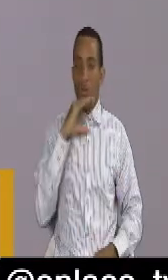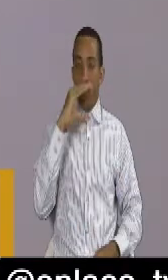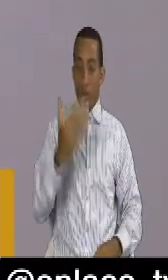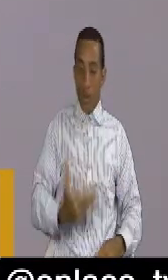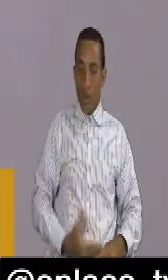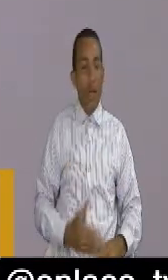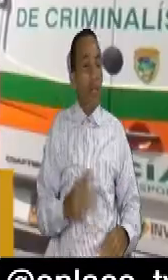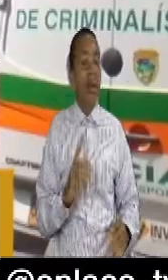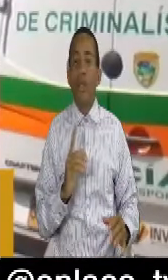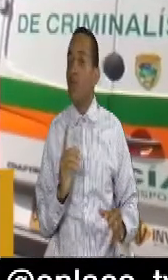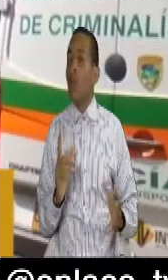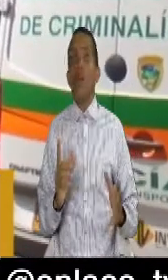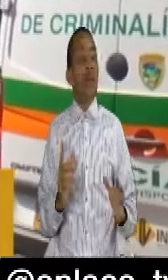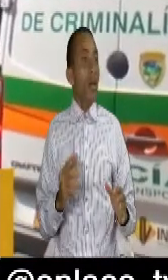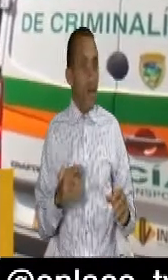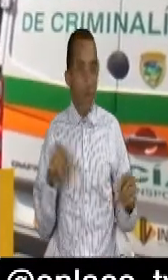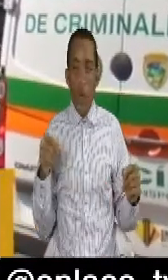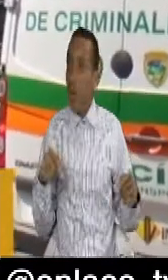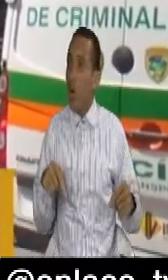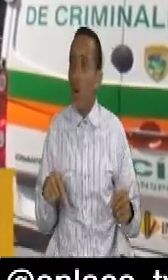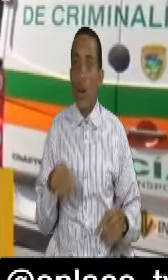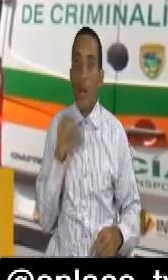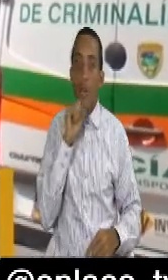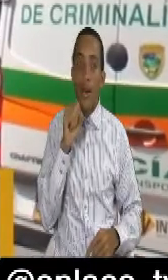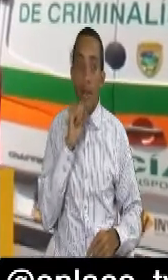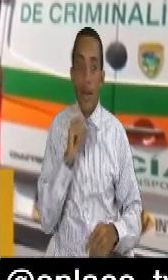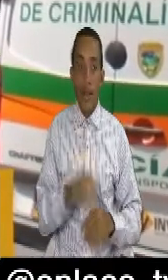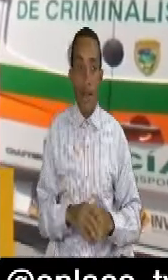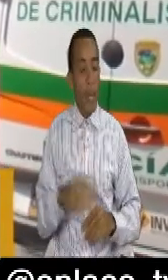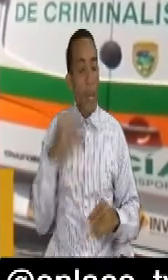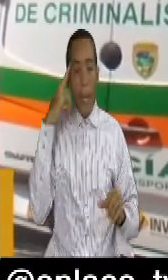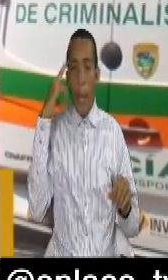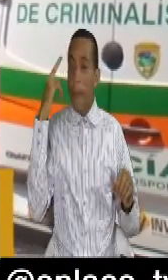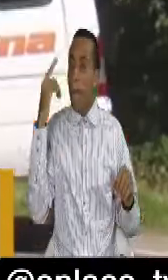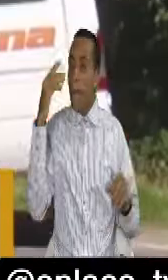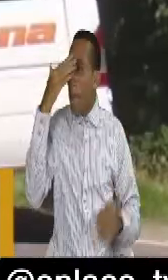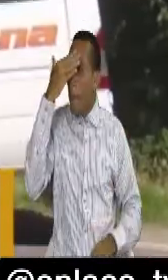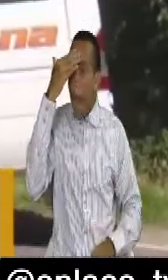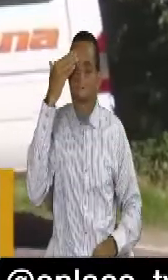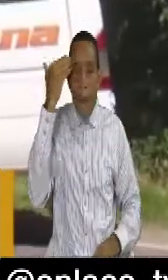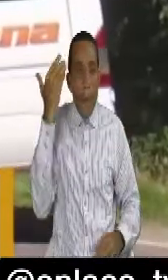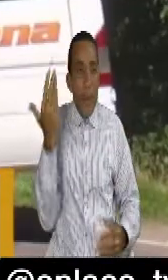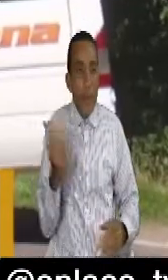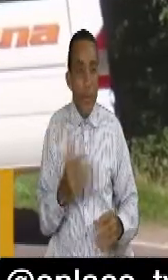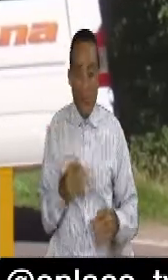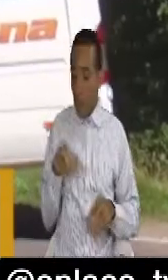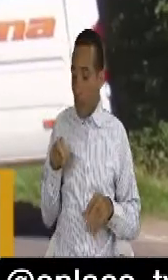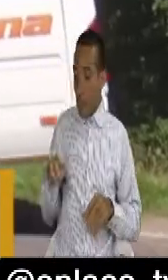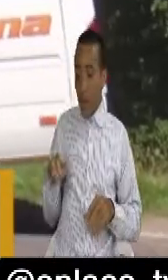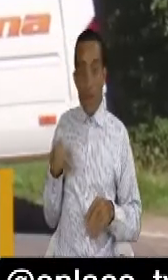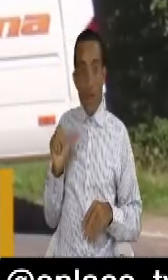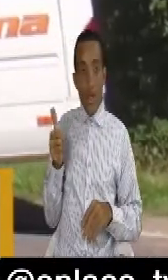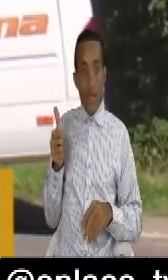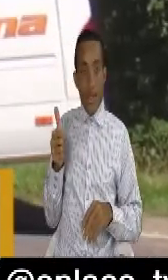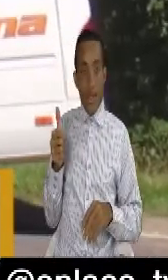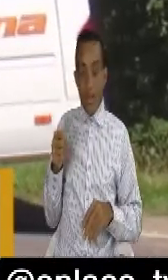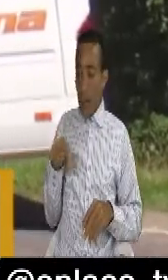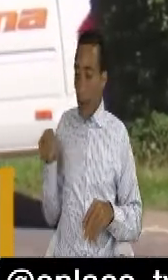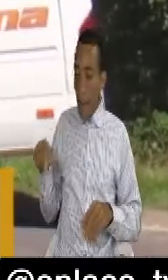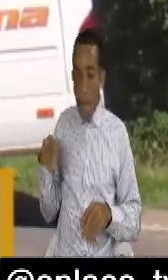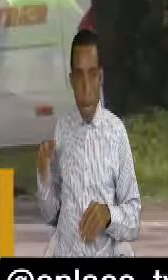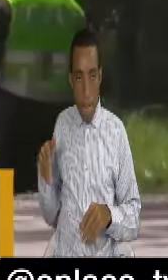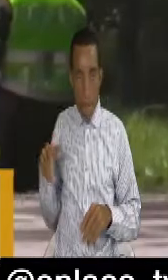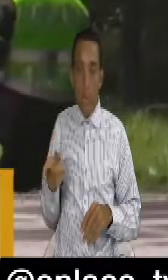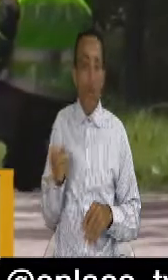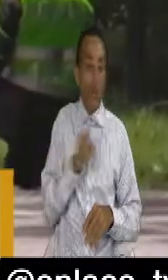Barranca. No me acuerdo nada casi. Yo venía en el puesto 10, venía así un solo puestico. Y los otros así venían